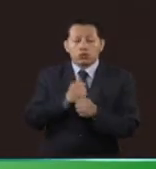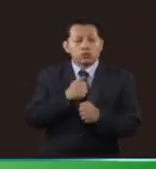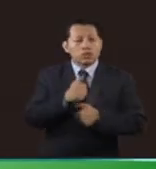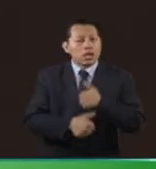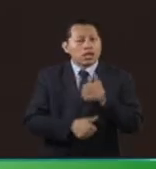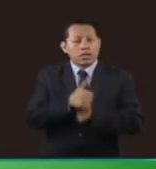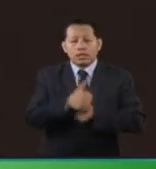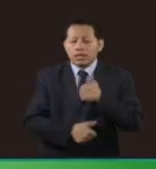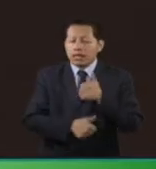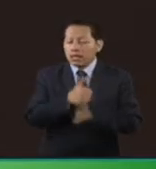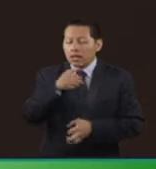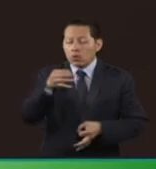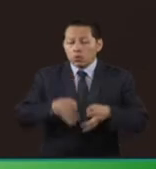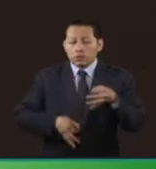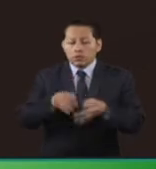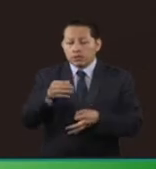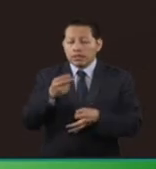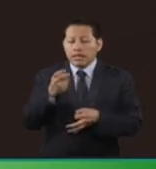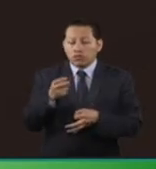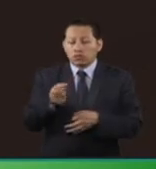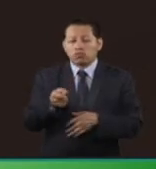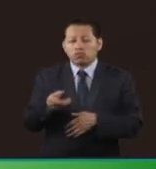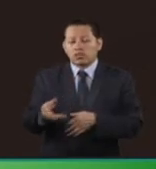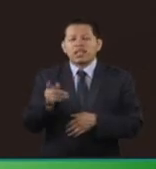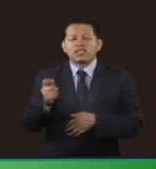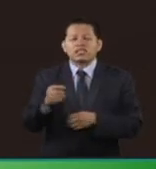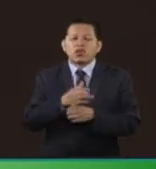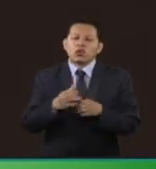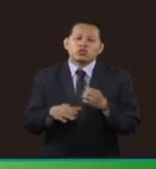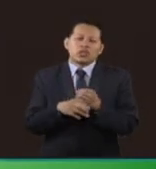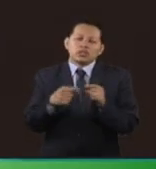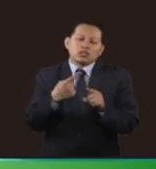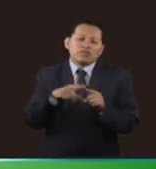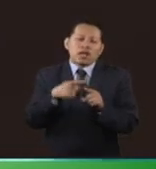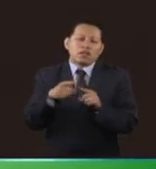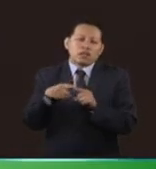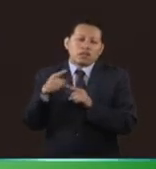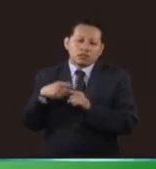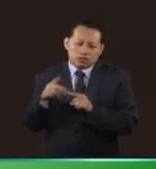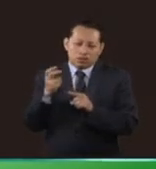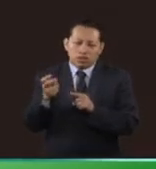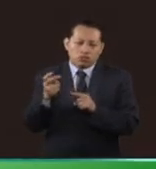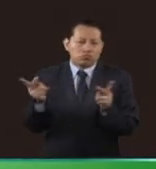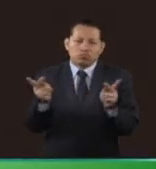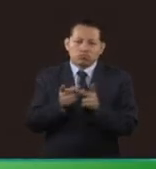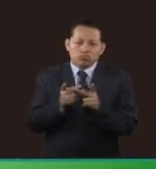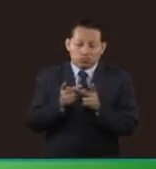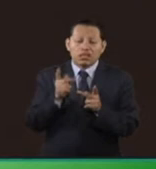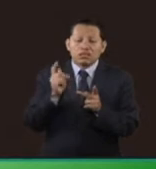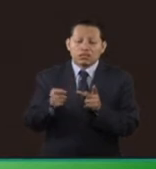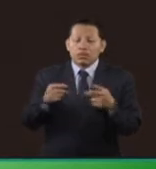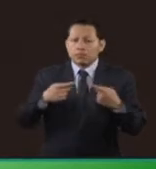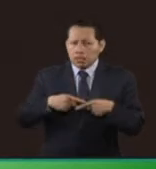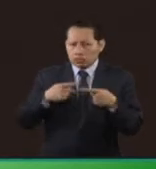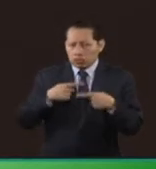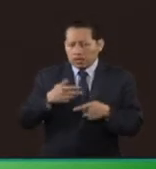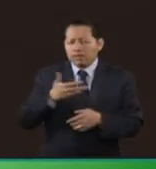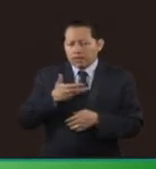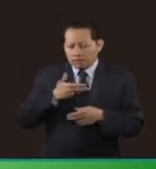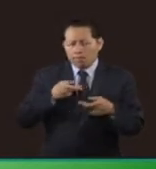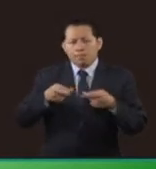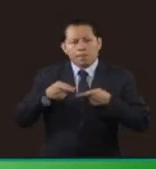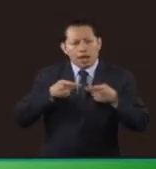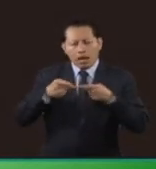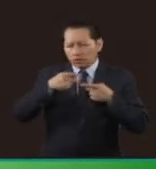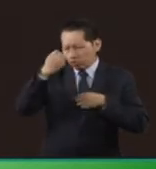judicial es de objetos diversos. Y así se destituyeron personas preparadas con años